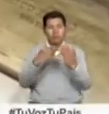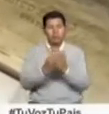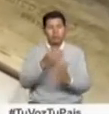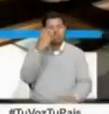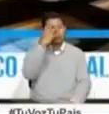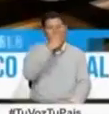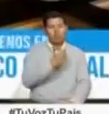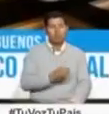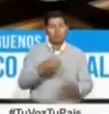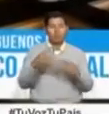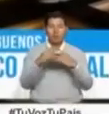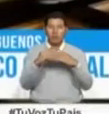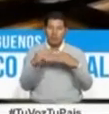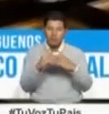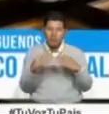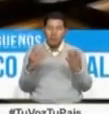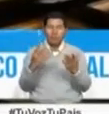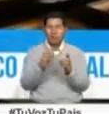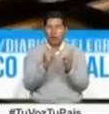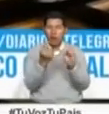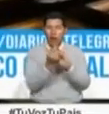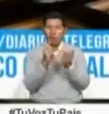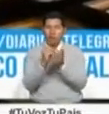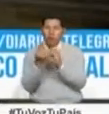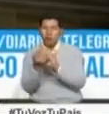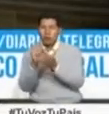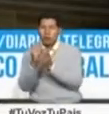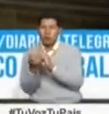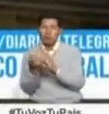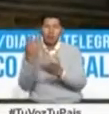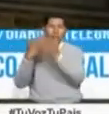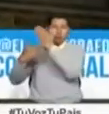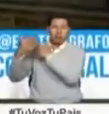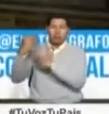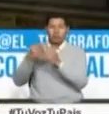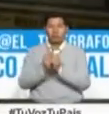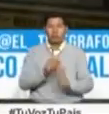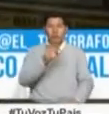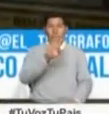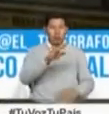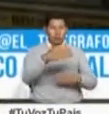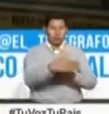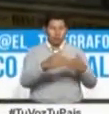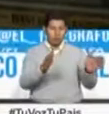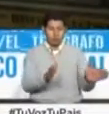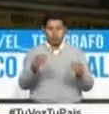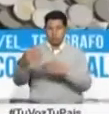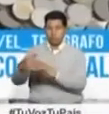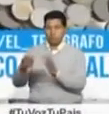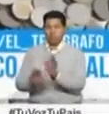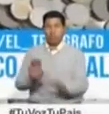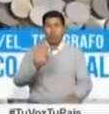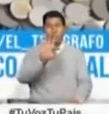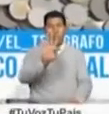mágico y dinámico recorrido por la historia económica y cultural del país a través de cuatro salas de exhibición que reúnen los tipos de